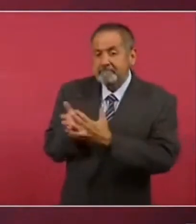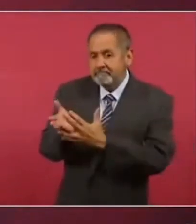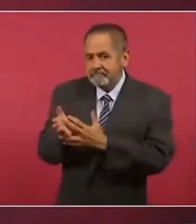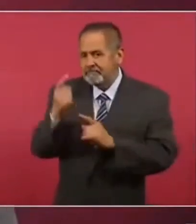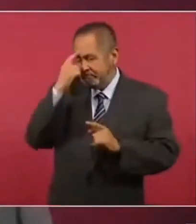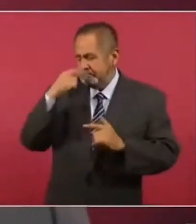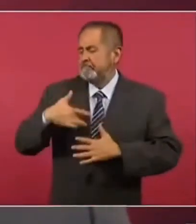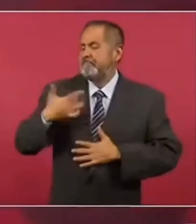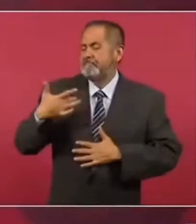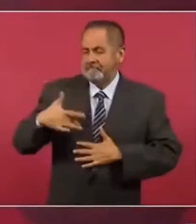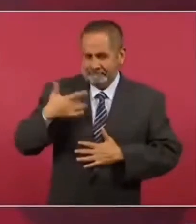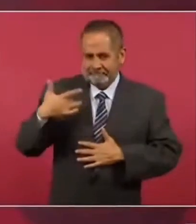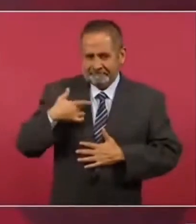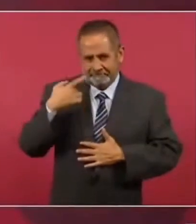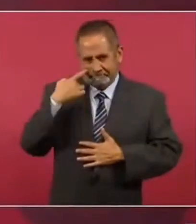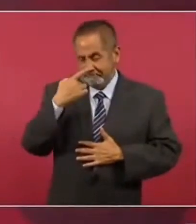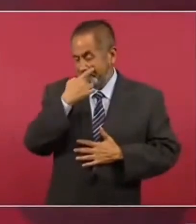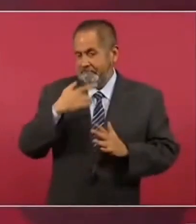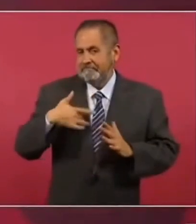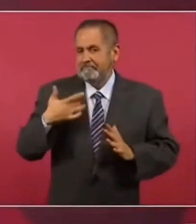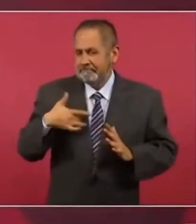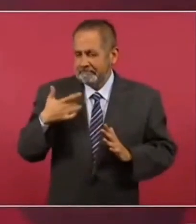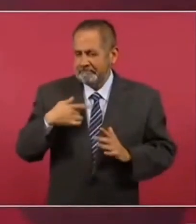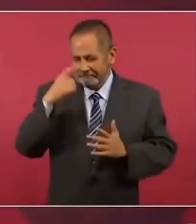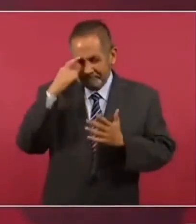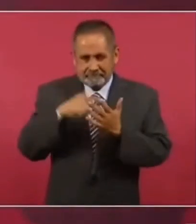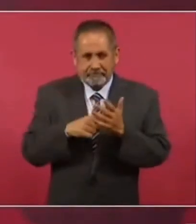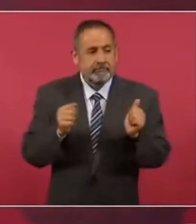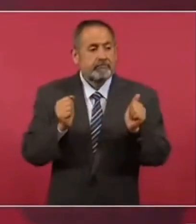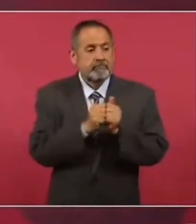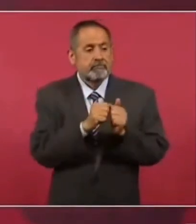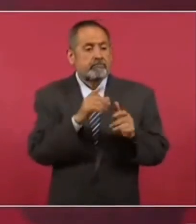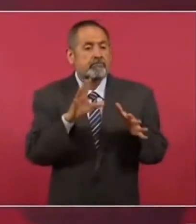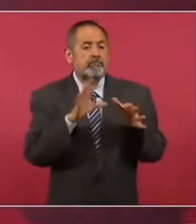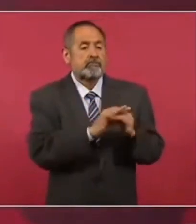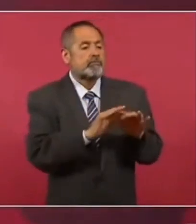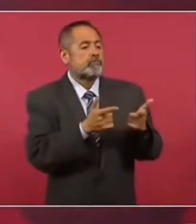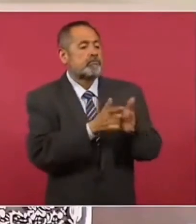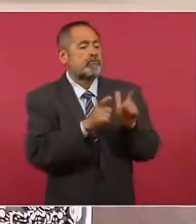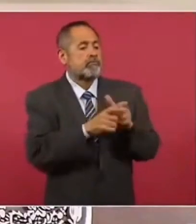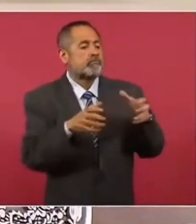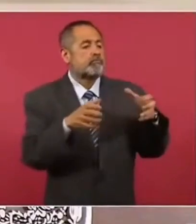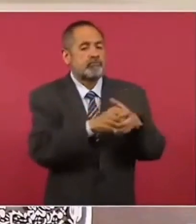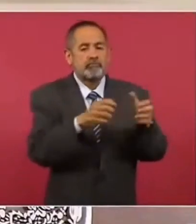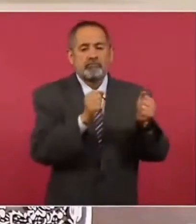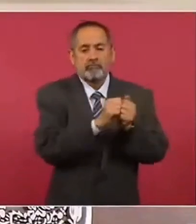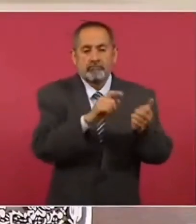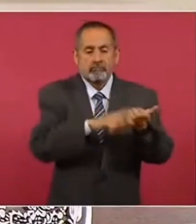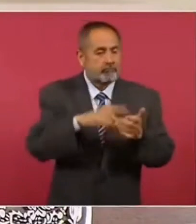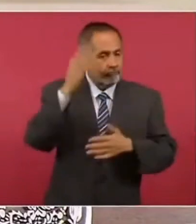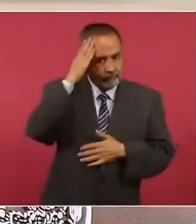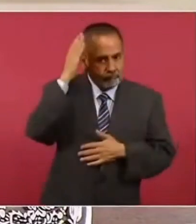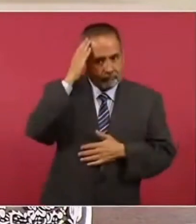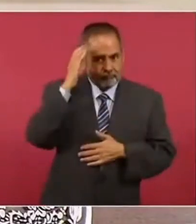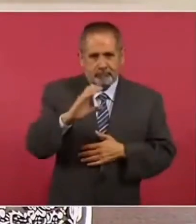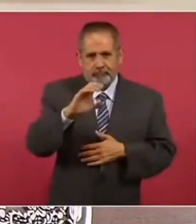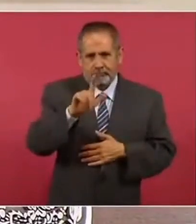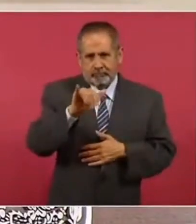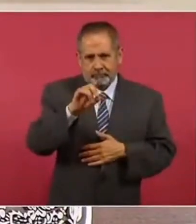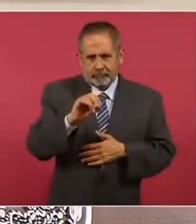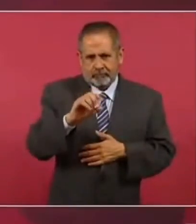vinculadas con el grupo conservador que encabeza Claudio x